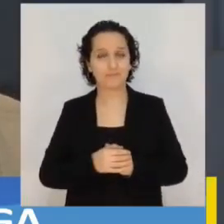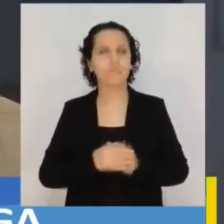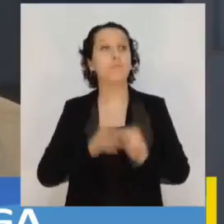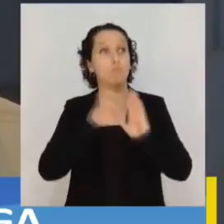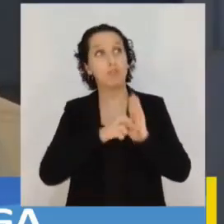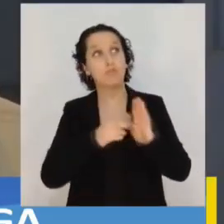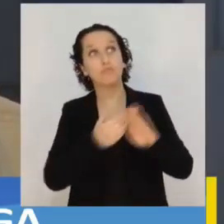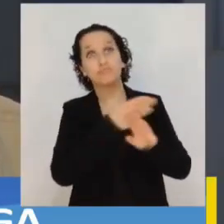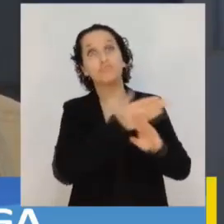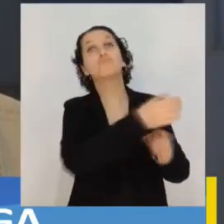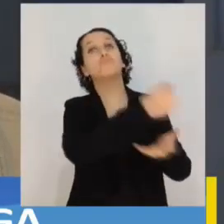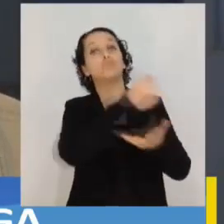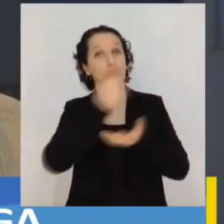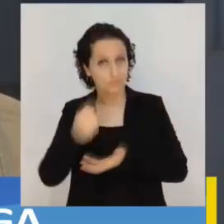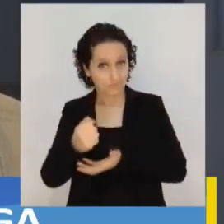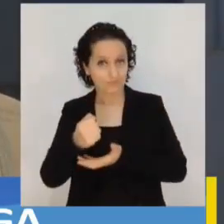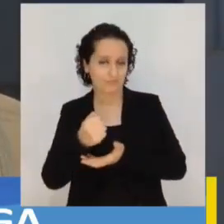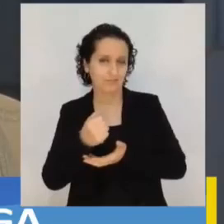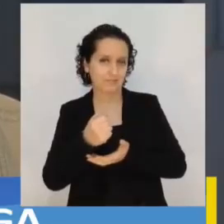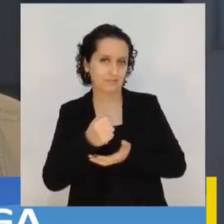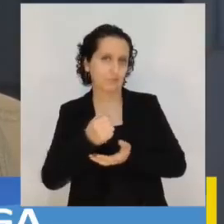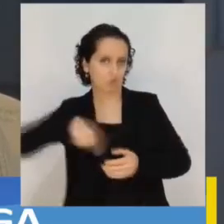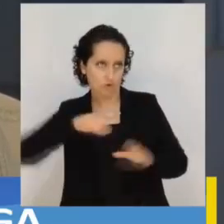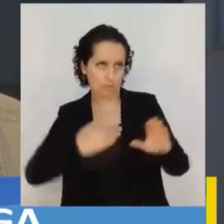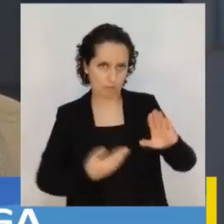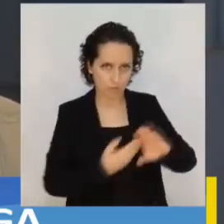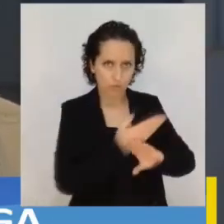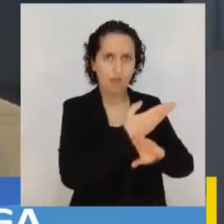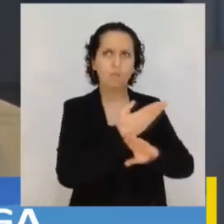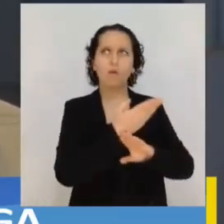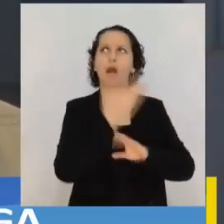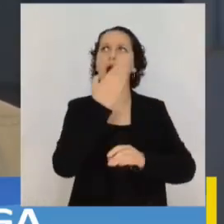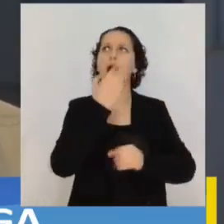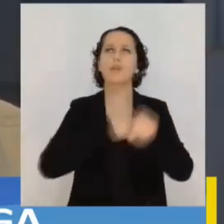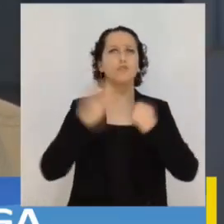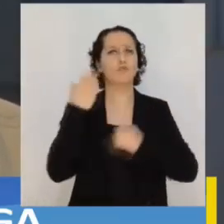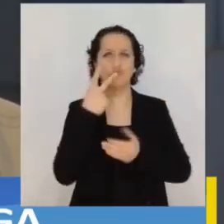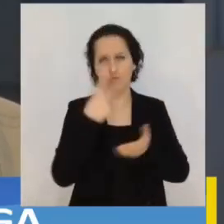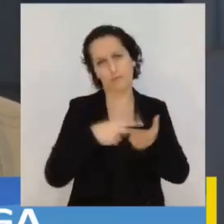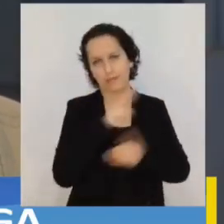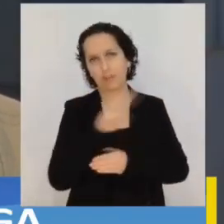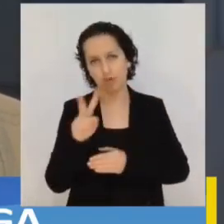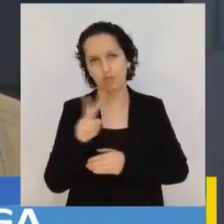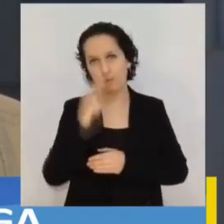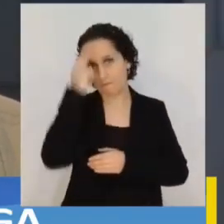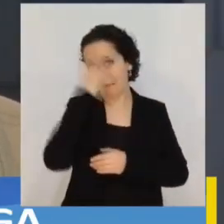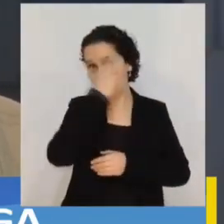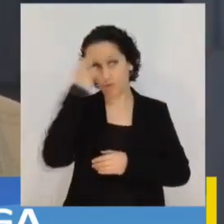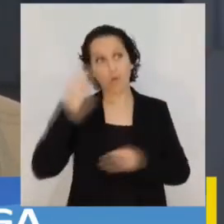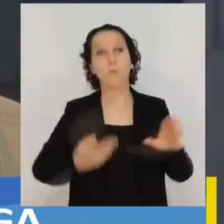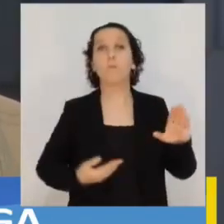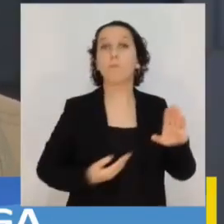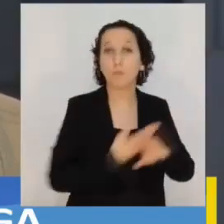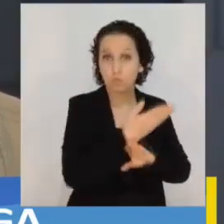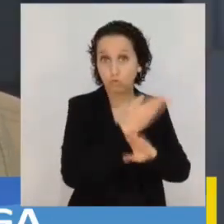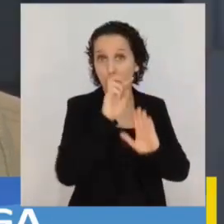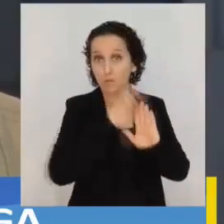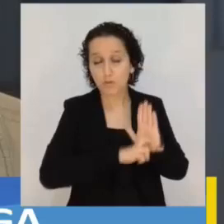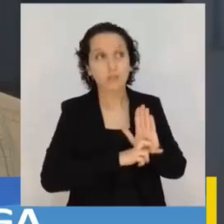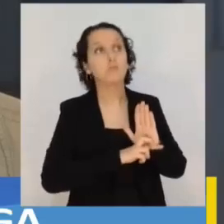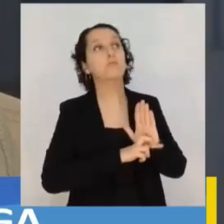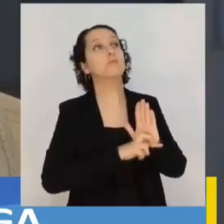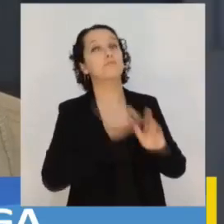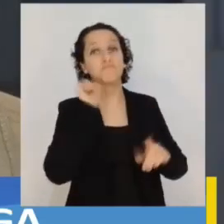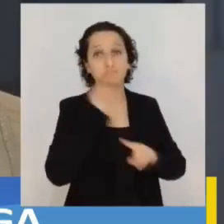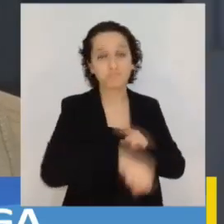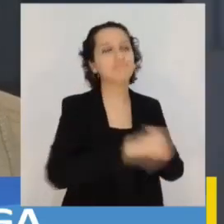que nos beneficiamos, ¿cierto? Nosotros postulamos el año 2022, en marzo del 2022, y esto